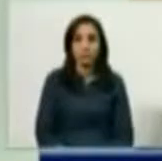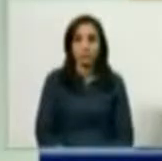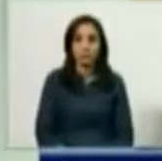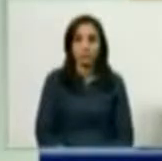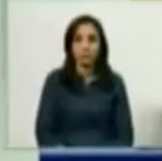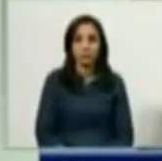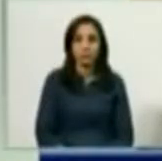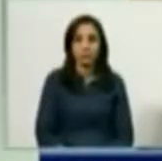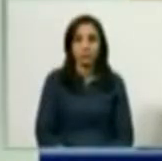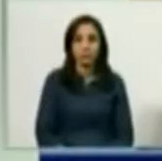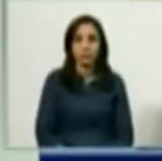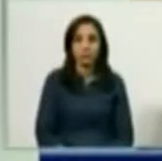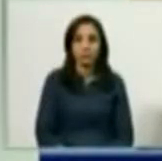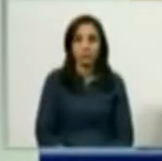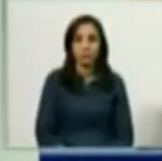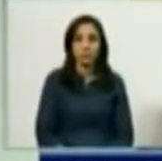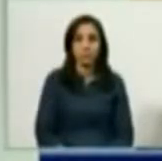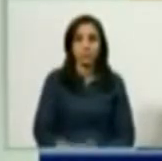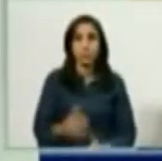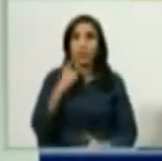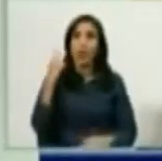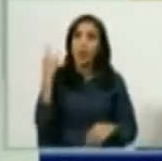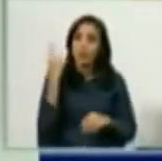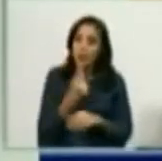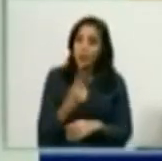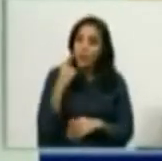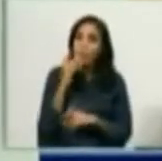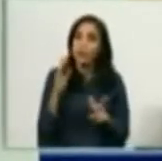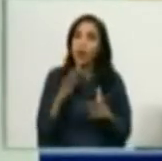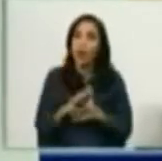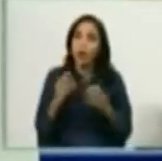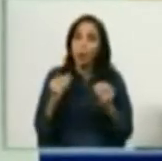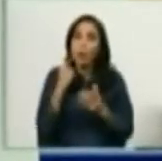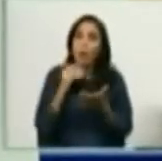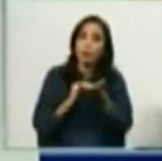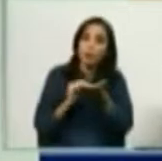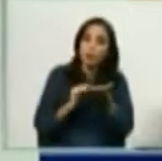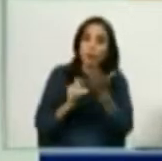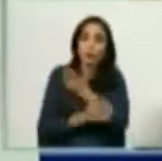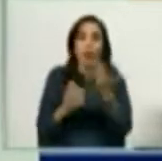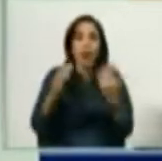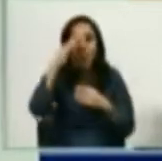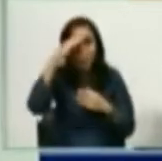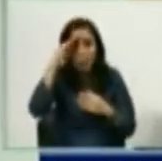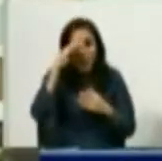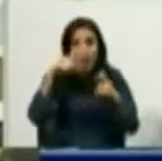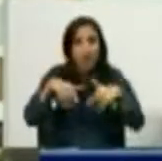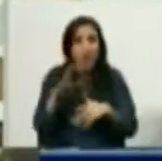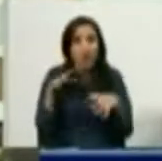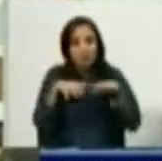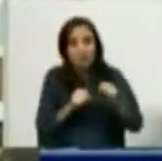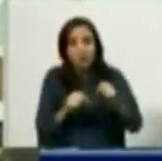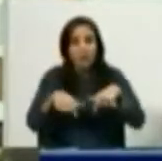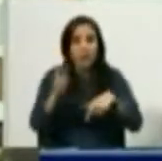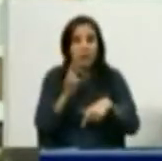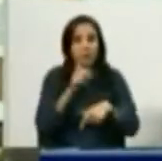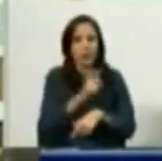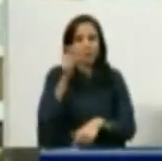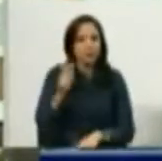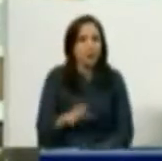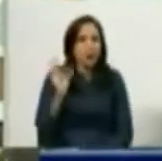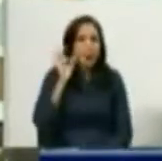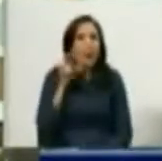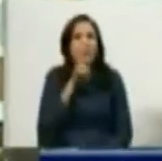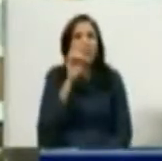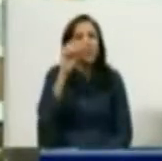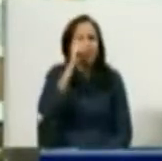vicepresidenta de Colombia debemos impedir que se consolide un estado cubano en Venezuela esta señora tiene como 20 años